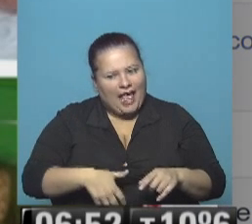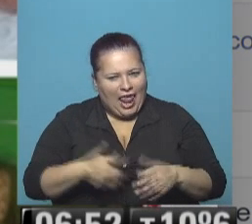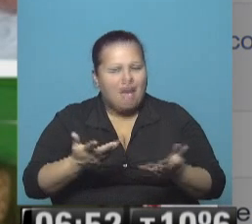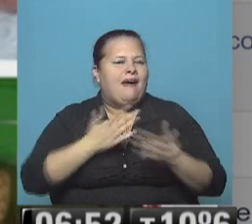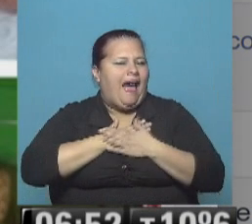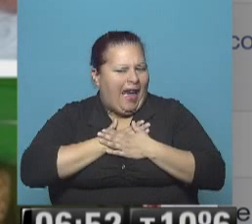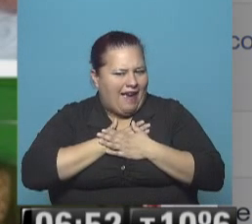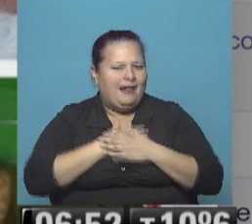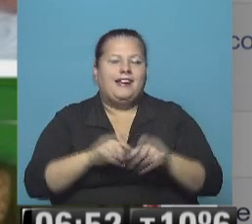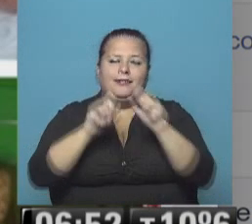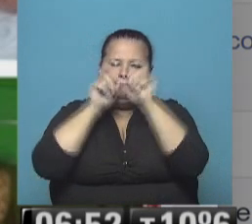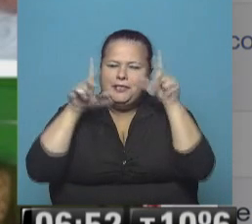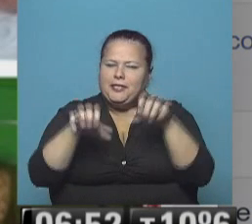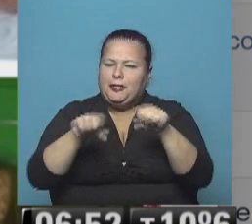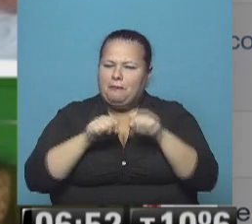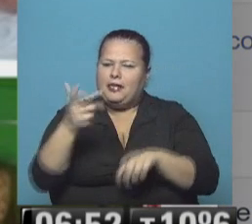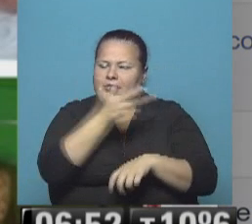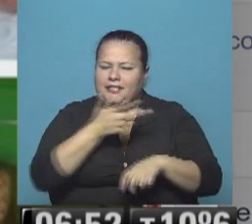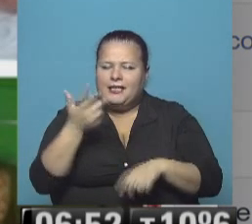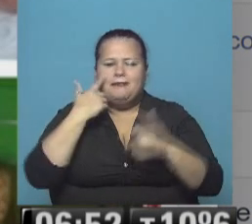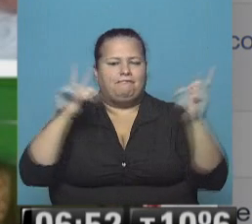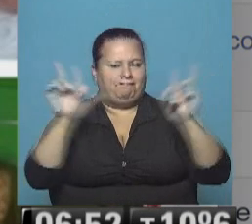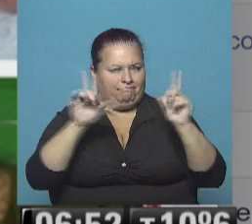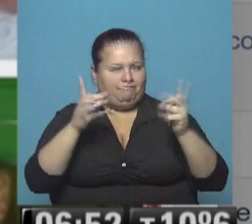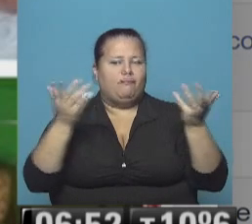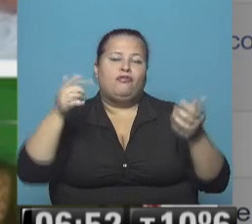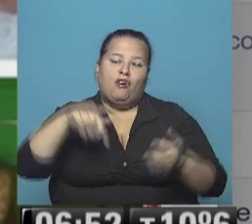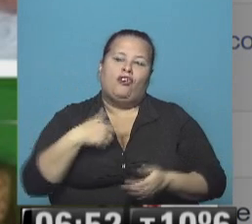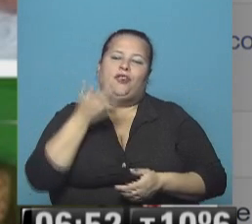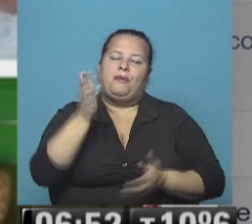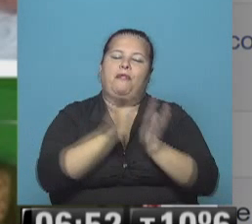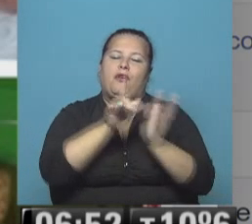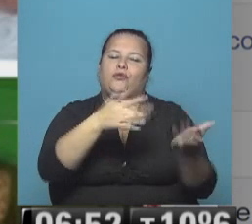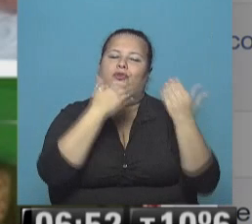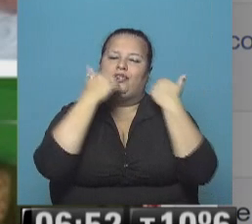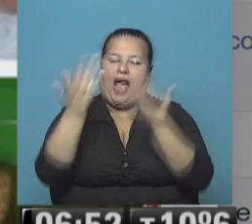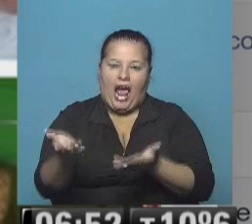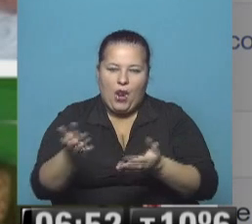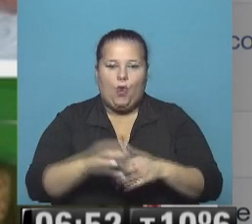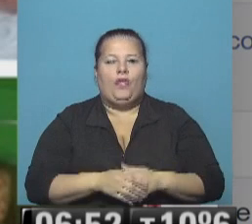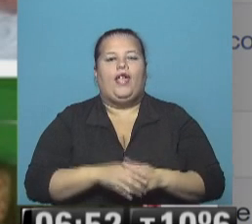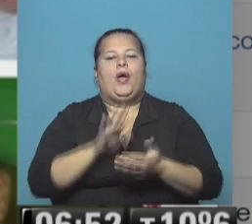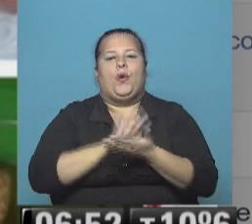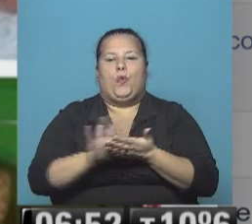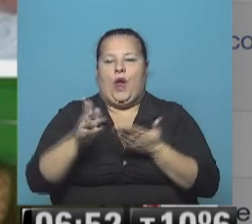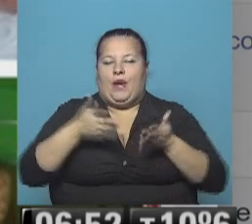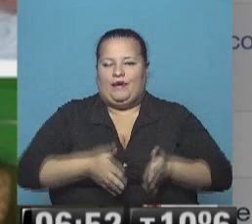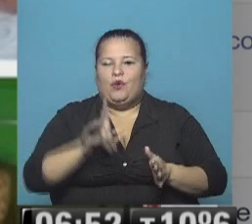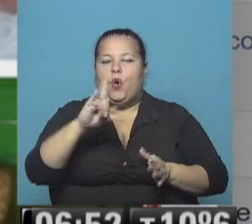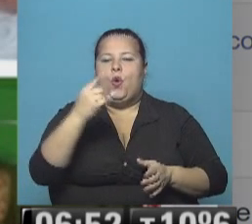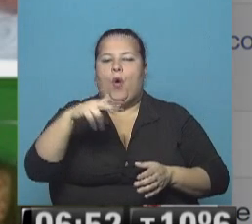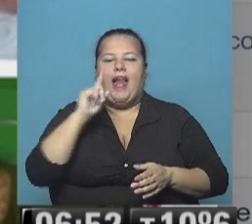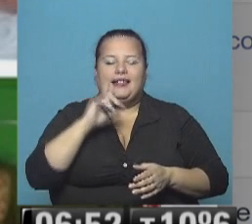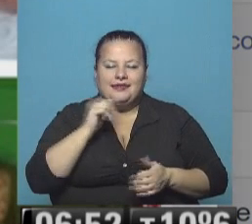pero la ama se despiertan tempranito a los tres para mirarte así que hoy te pido los aludes a la nueva integrante lo anita